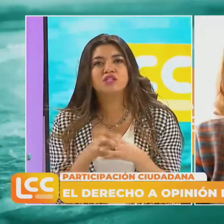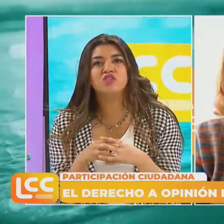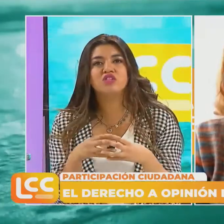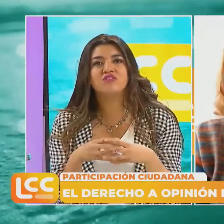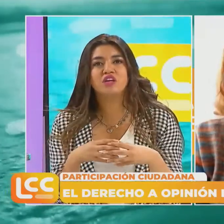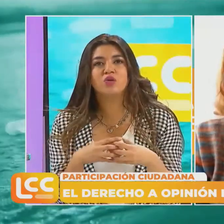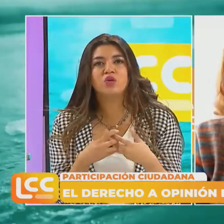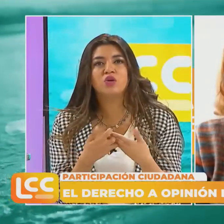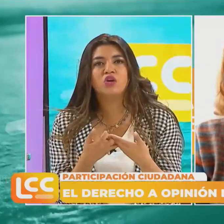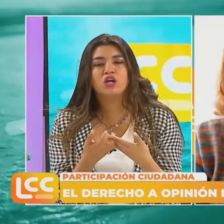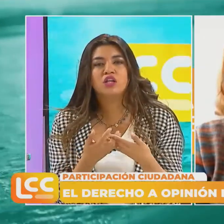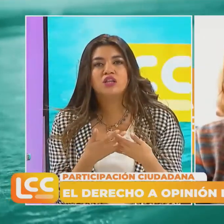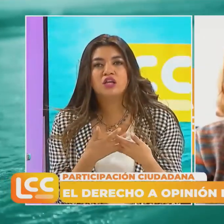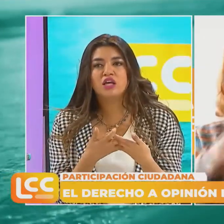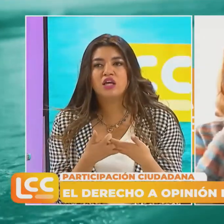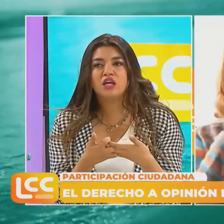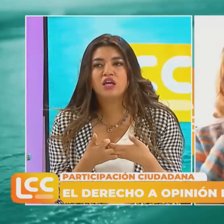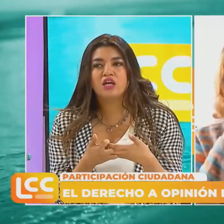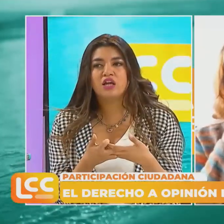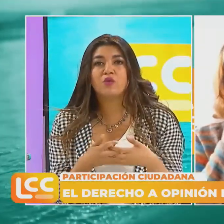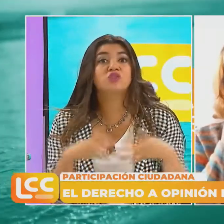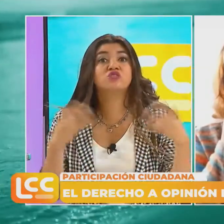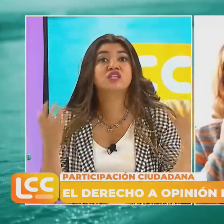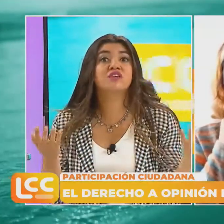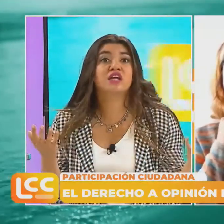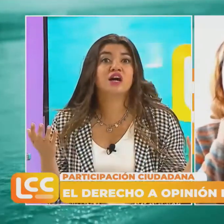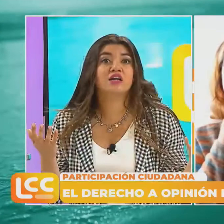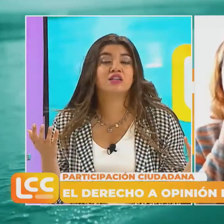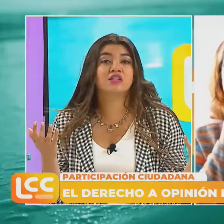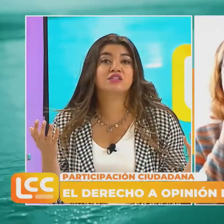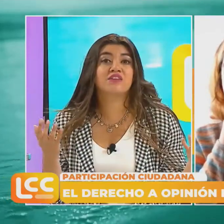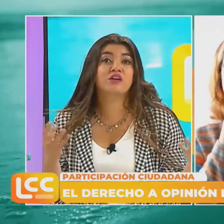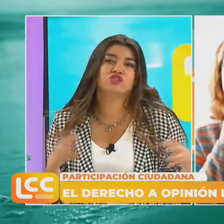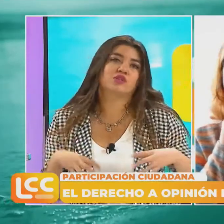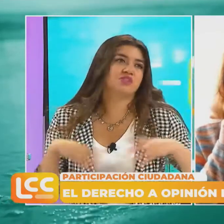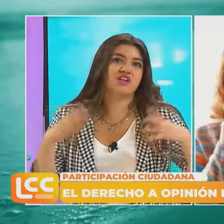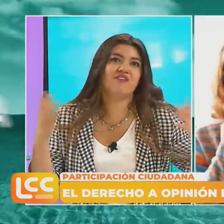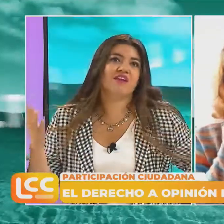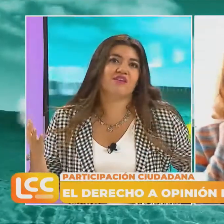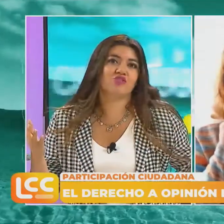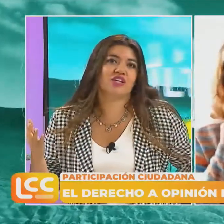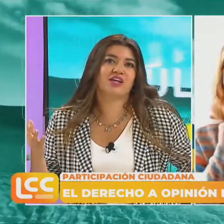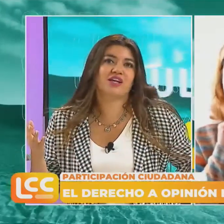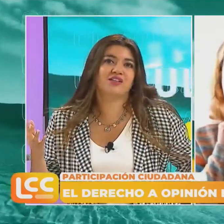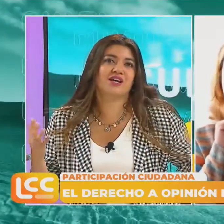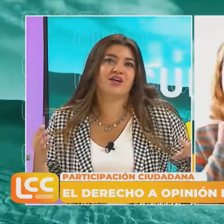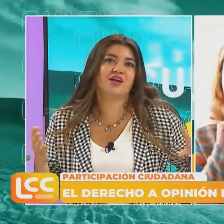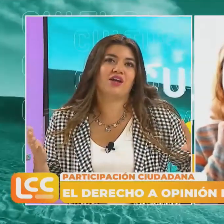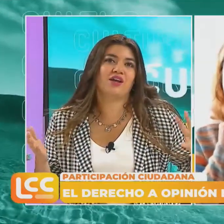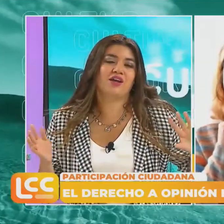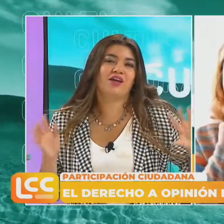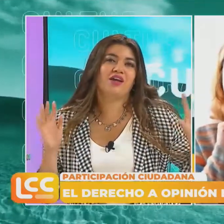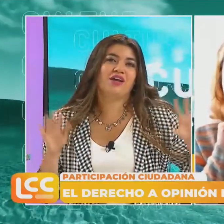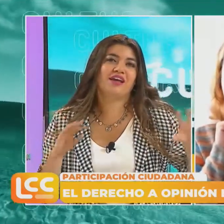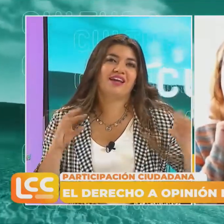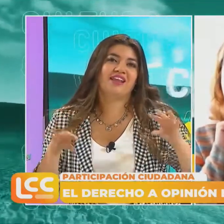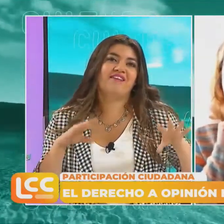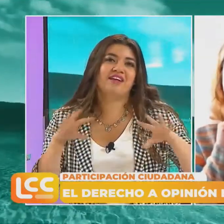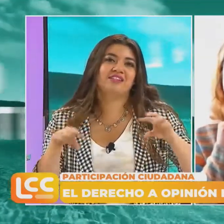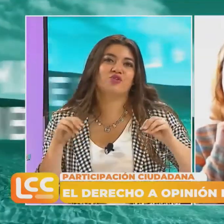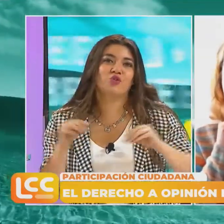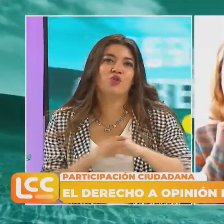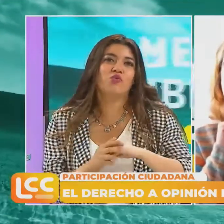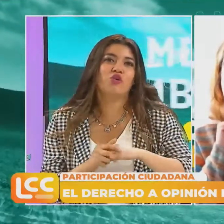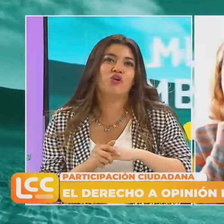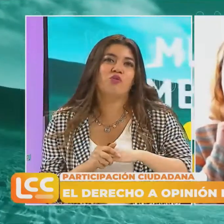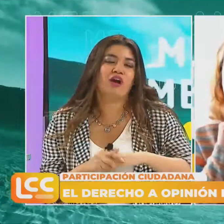también se dio ese vínculo de la educación cívica, de saber, o sea, se empezaron a hablar de cosas que quizás quedaban en